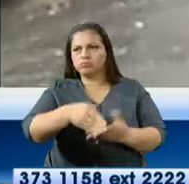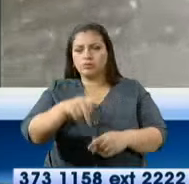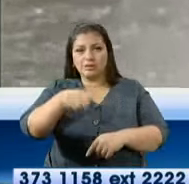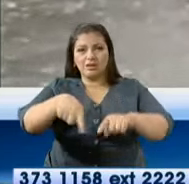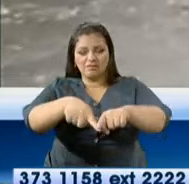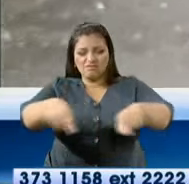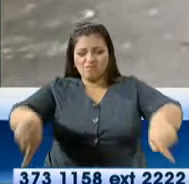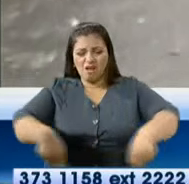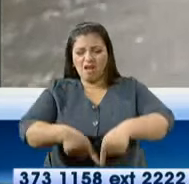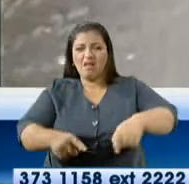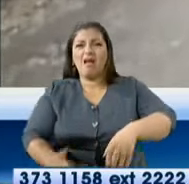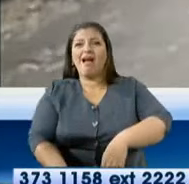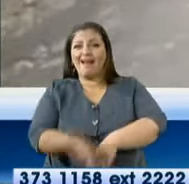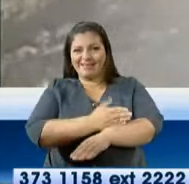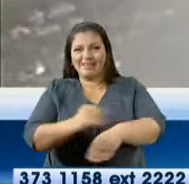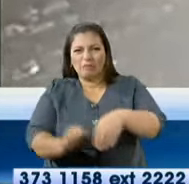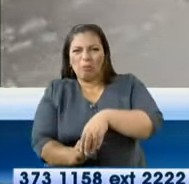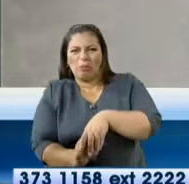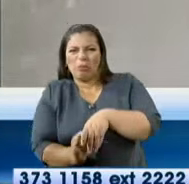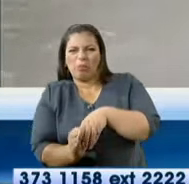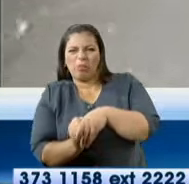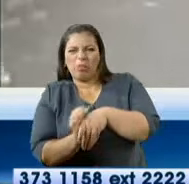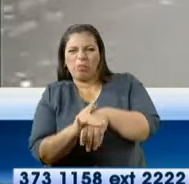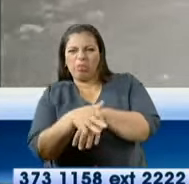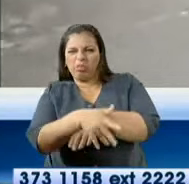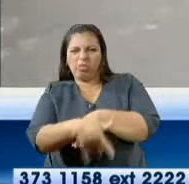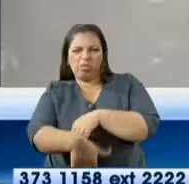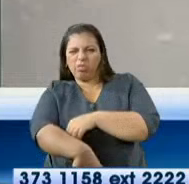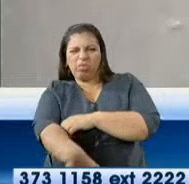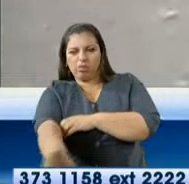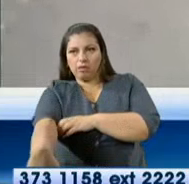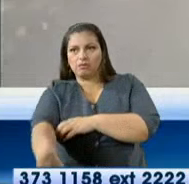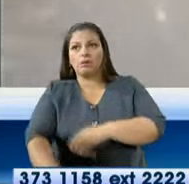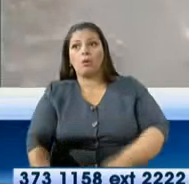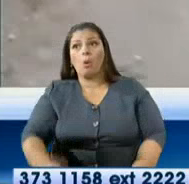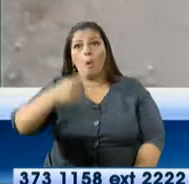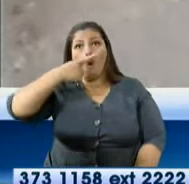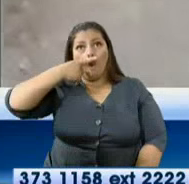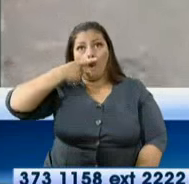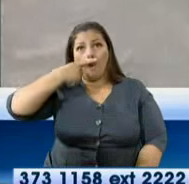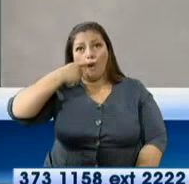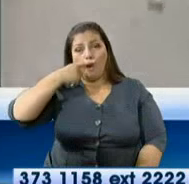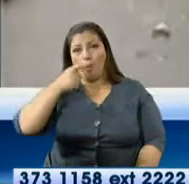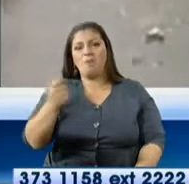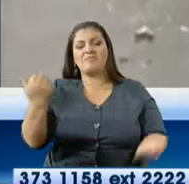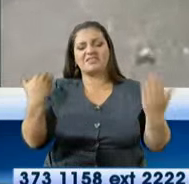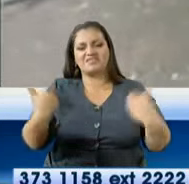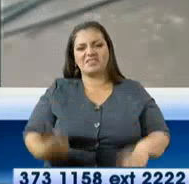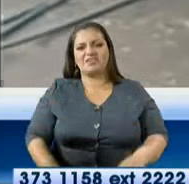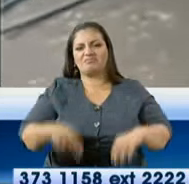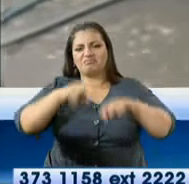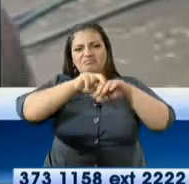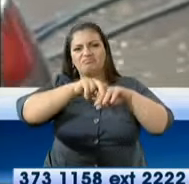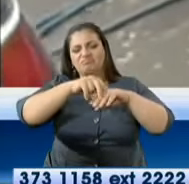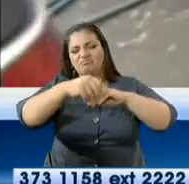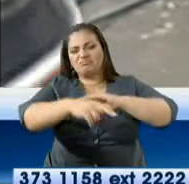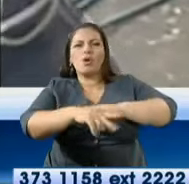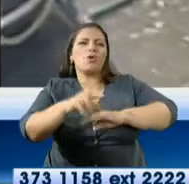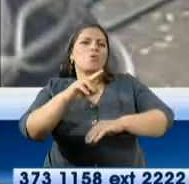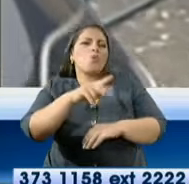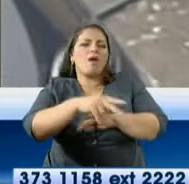rebosada. Bueno, pues ya el buzo ingresó allí y claro, ya se pudo por el momento ya